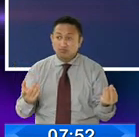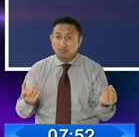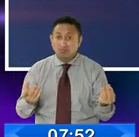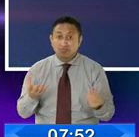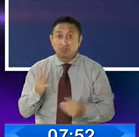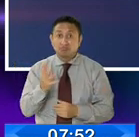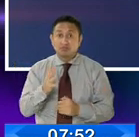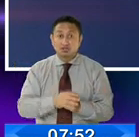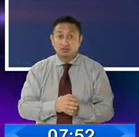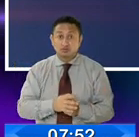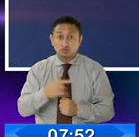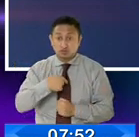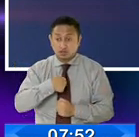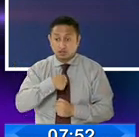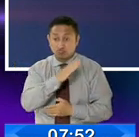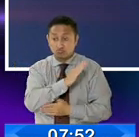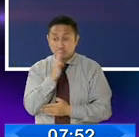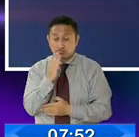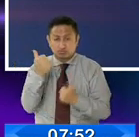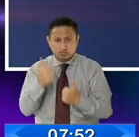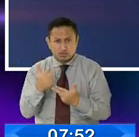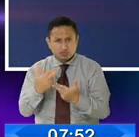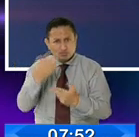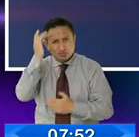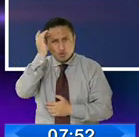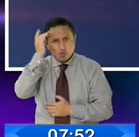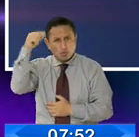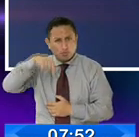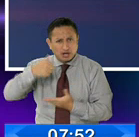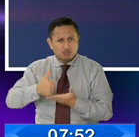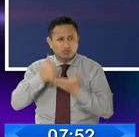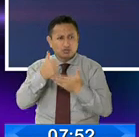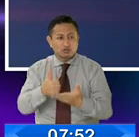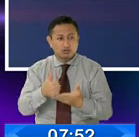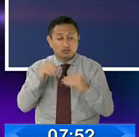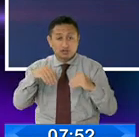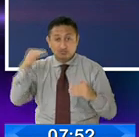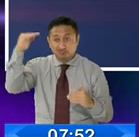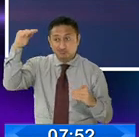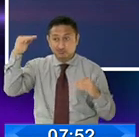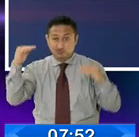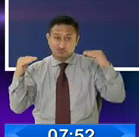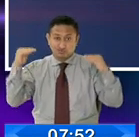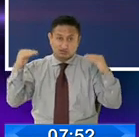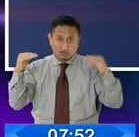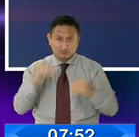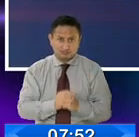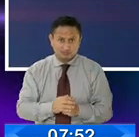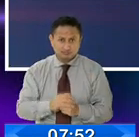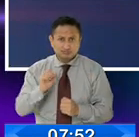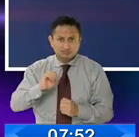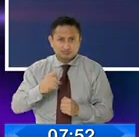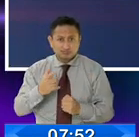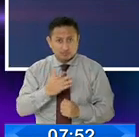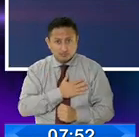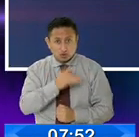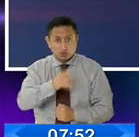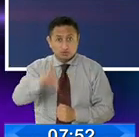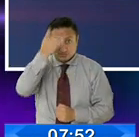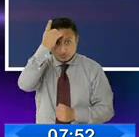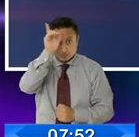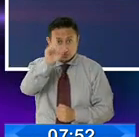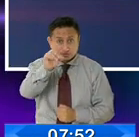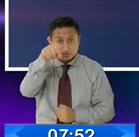Y nosotros, como un medio responsable, preocupado, un medio que intentamos equilibrar las cosas, tratamos, con la buena voluntad de ustedes,